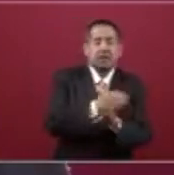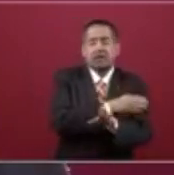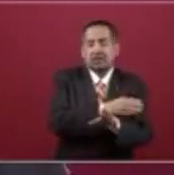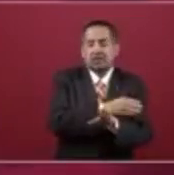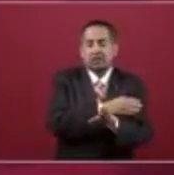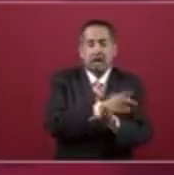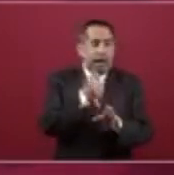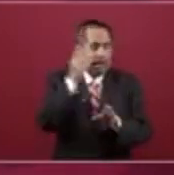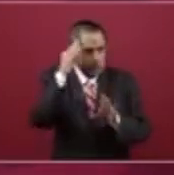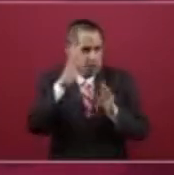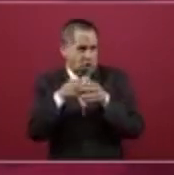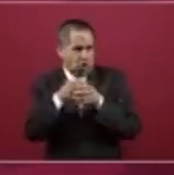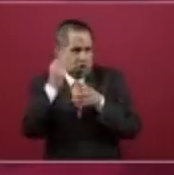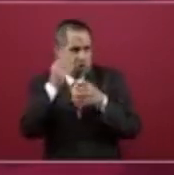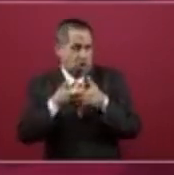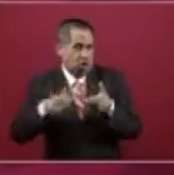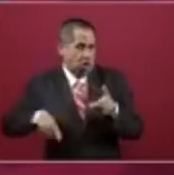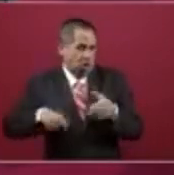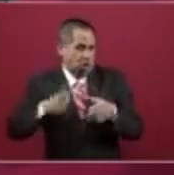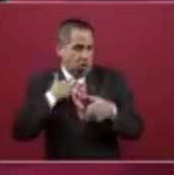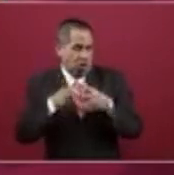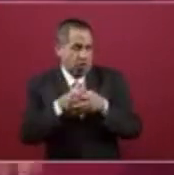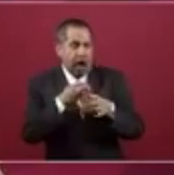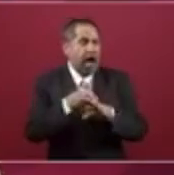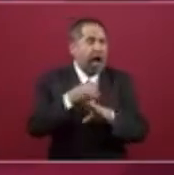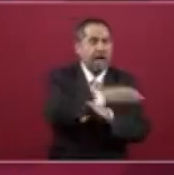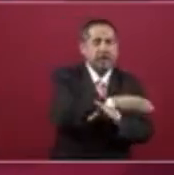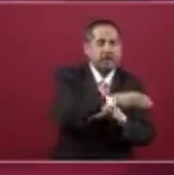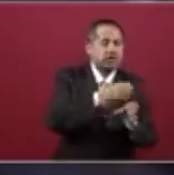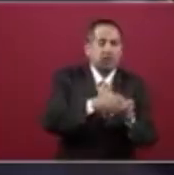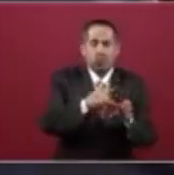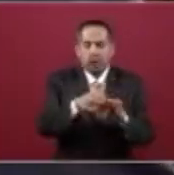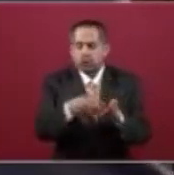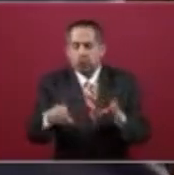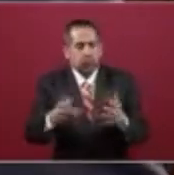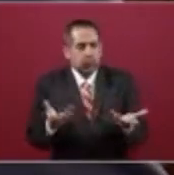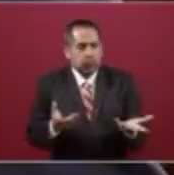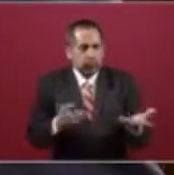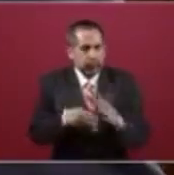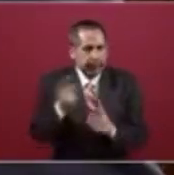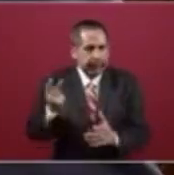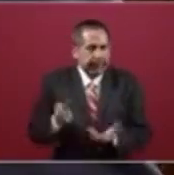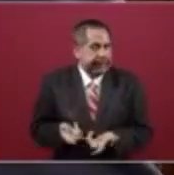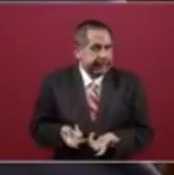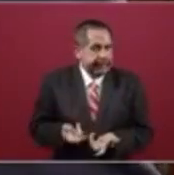del periodo neoliberal. Entonces, esto produjo también